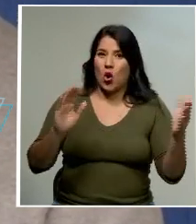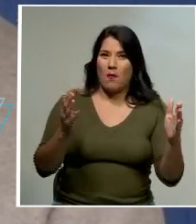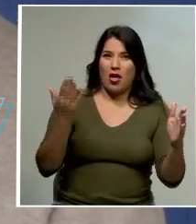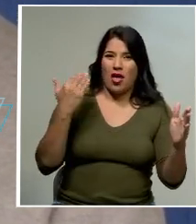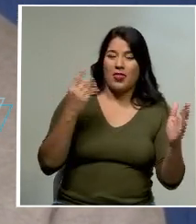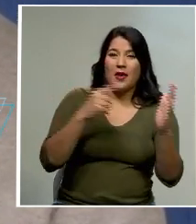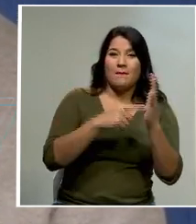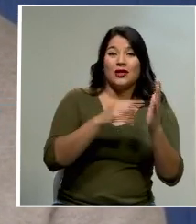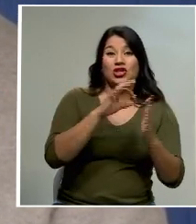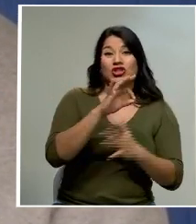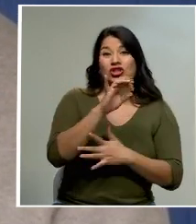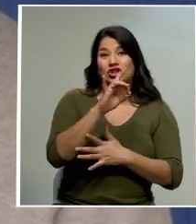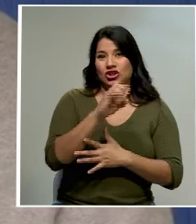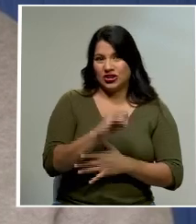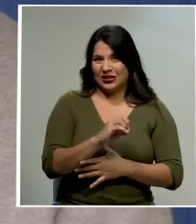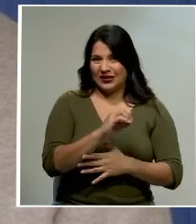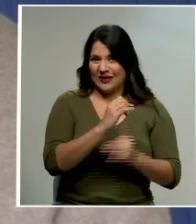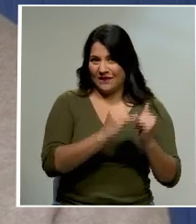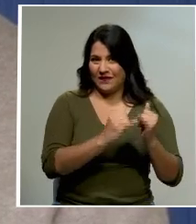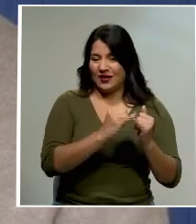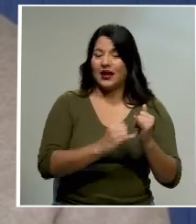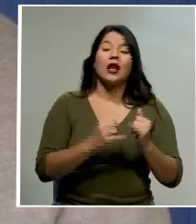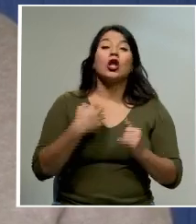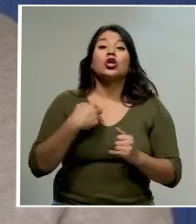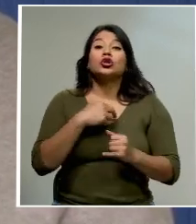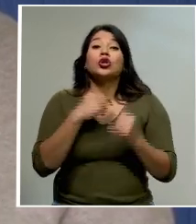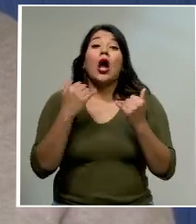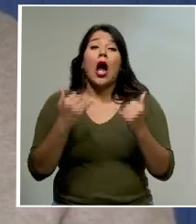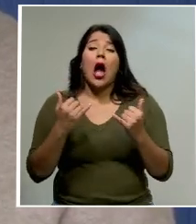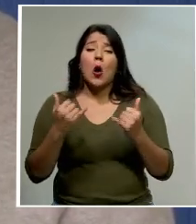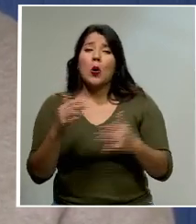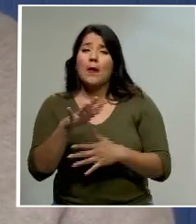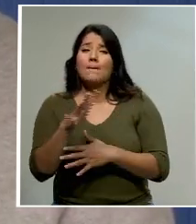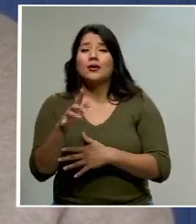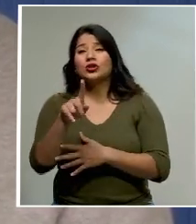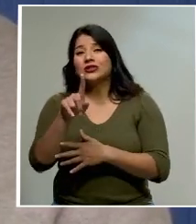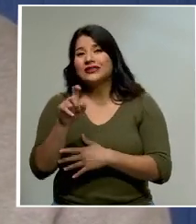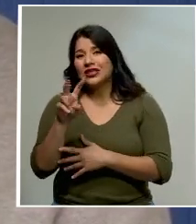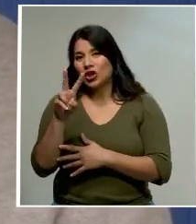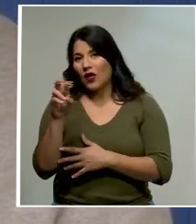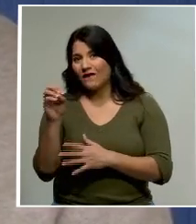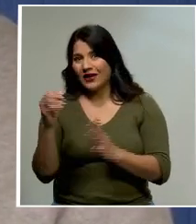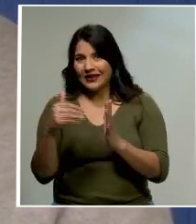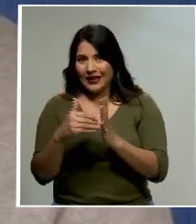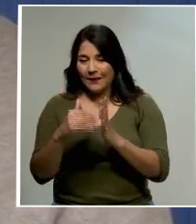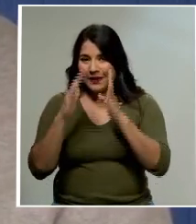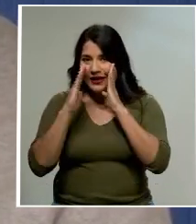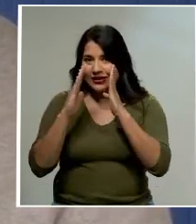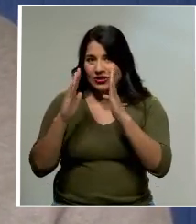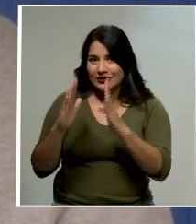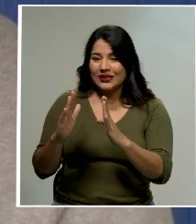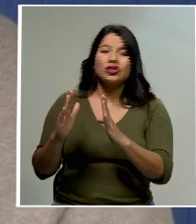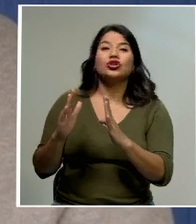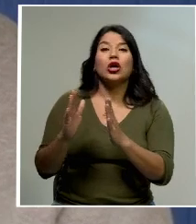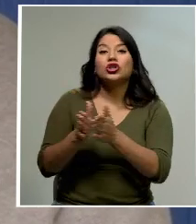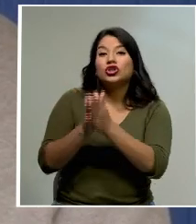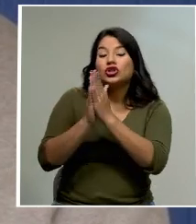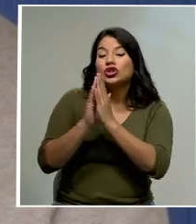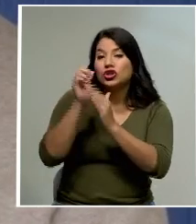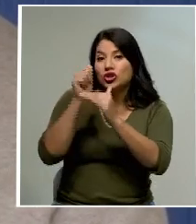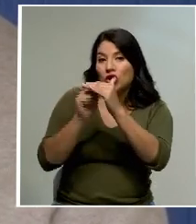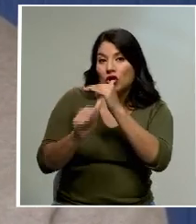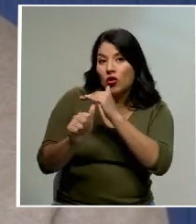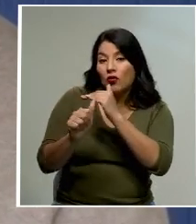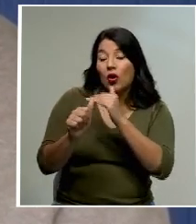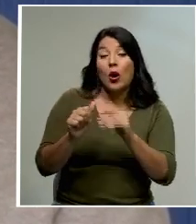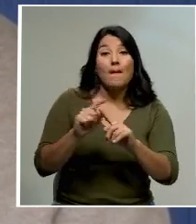aquellas épocas. Nosotros ahorita podemos estar hablando de entre 120,000 personas solicitantes de refugio, cuando en